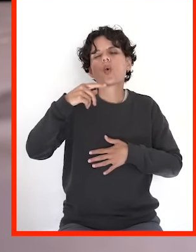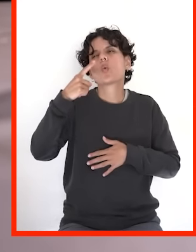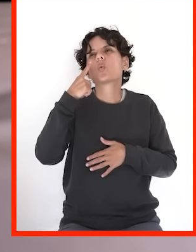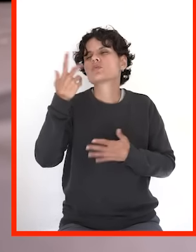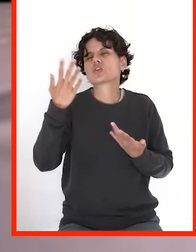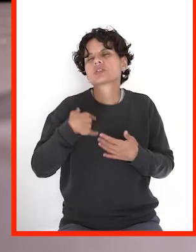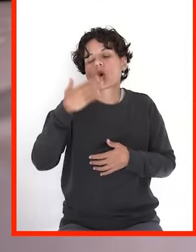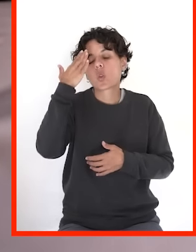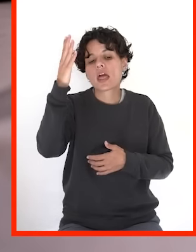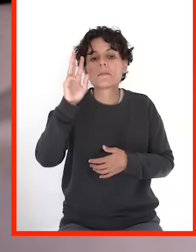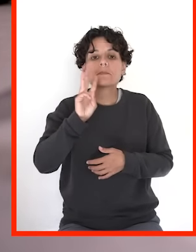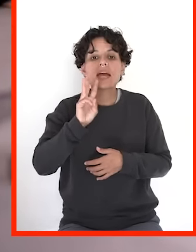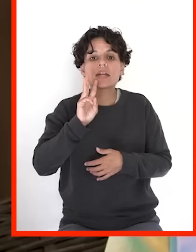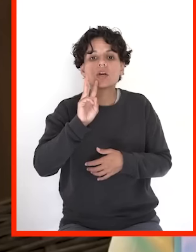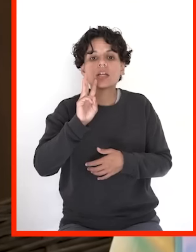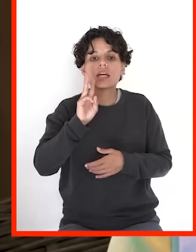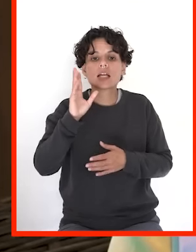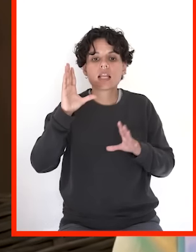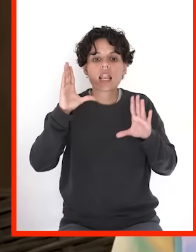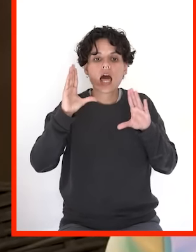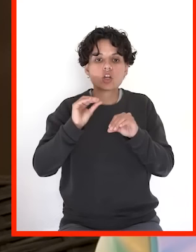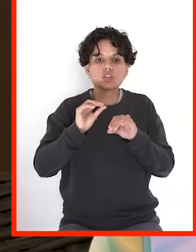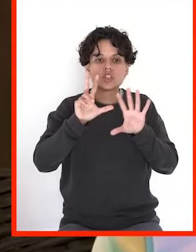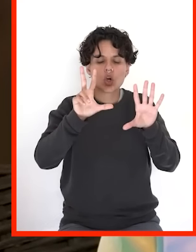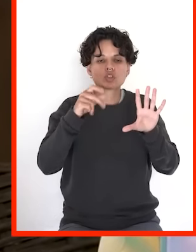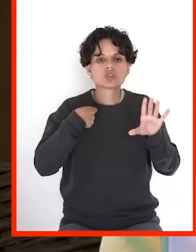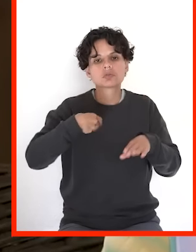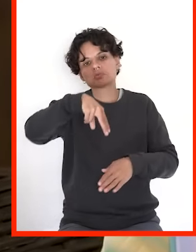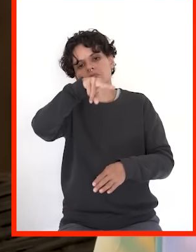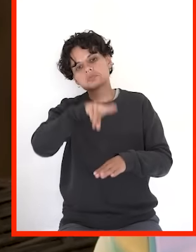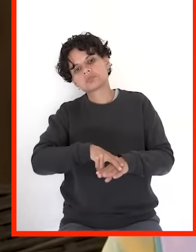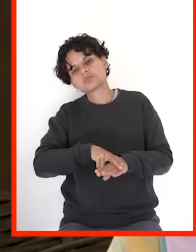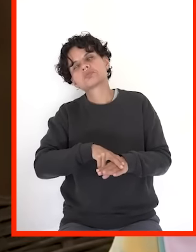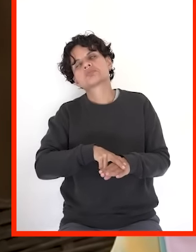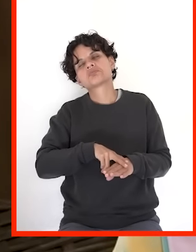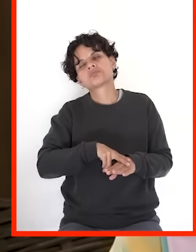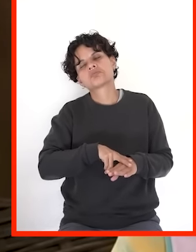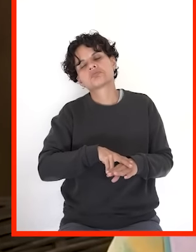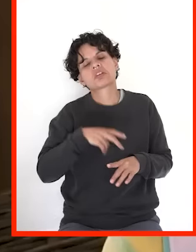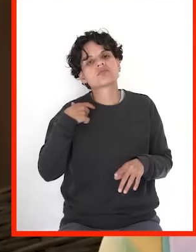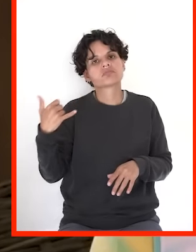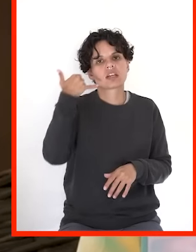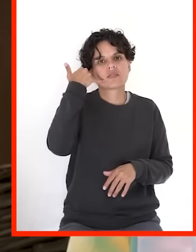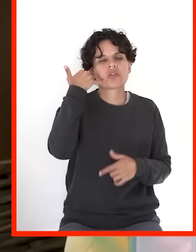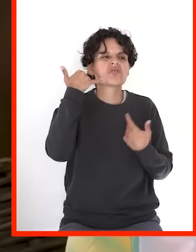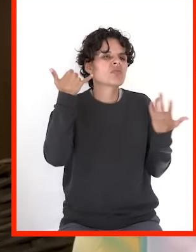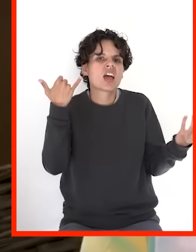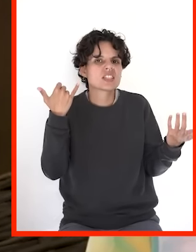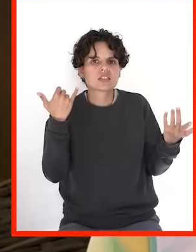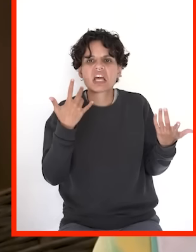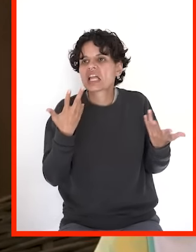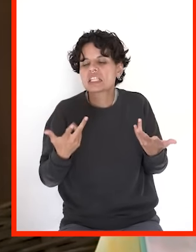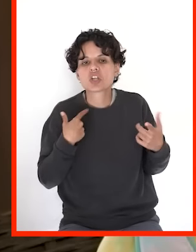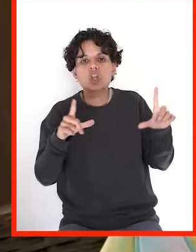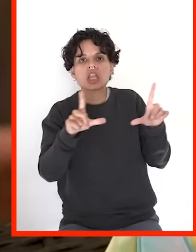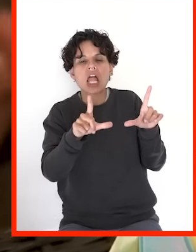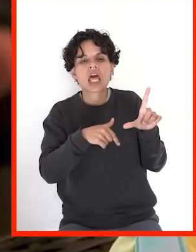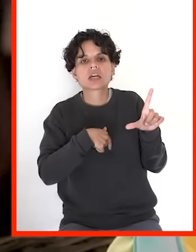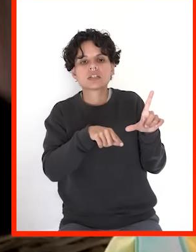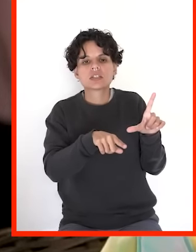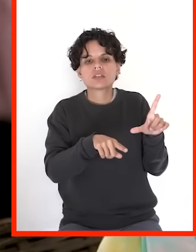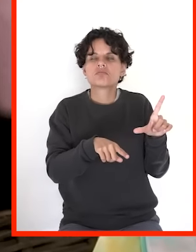miércoles, 8 de la tarde, y sonaba el teléfono. ¿Qué estás haciendo? No, estoy bien, viendo tele, estoy haciendo cualquier cosa. Ya, ¿qué hora es?